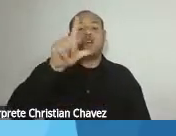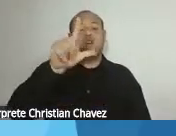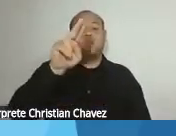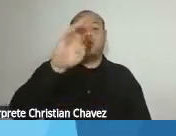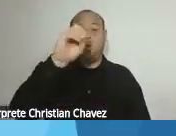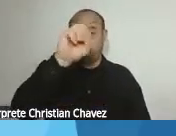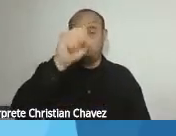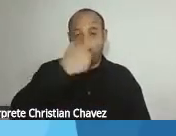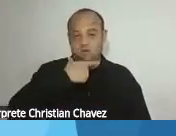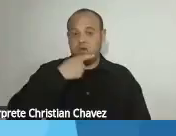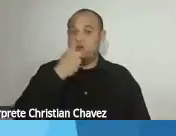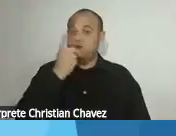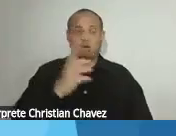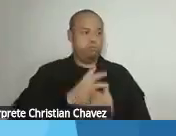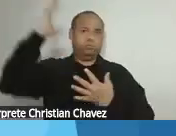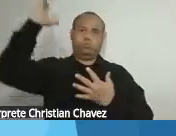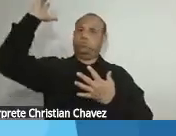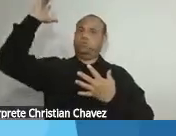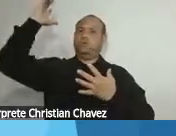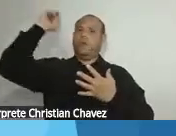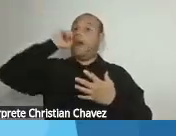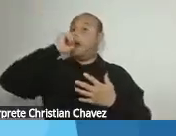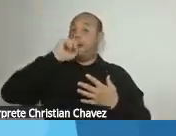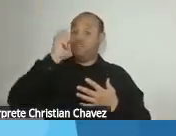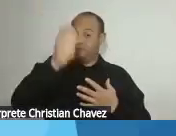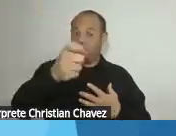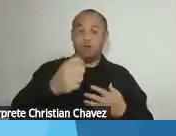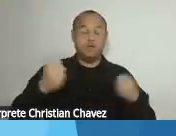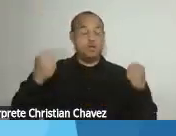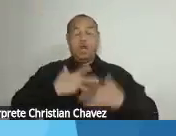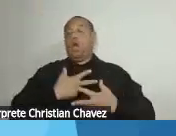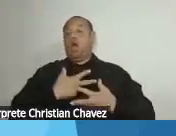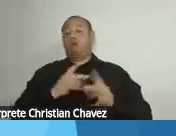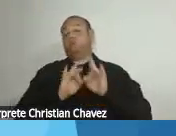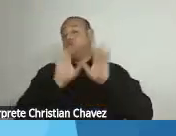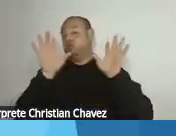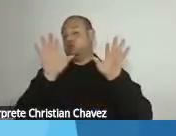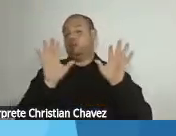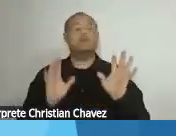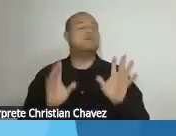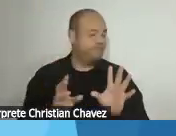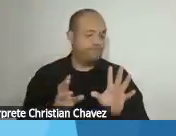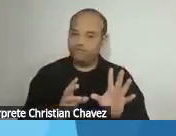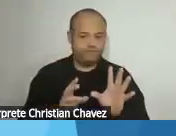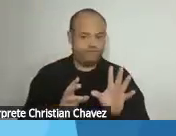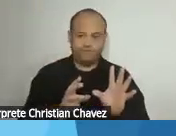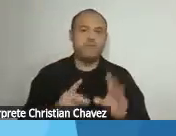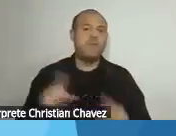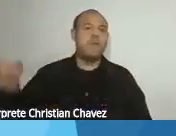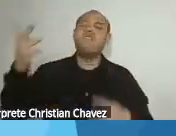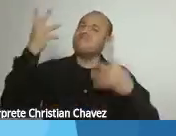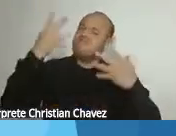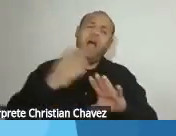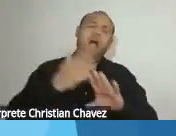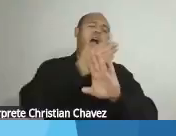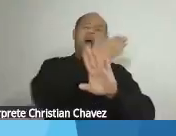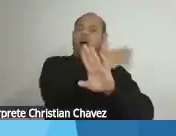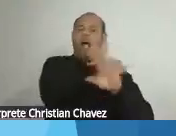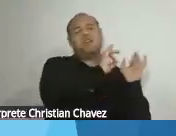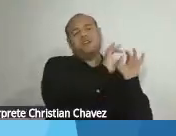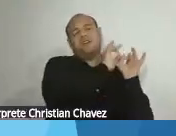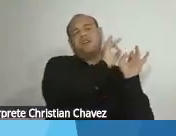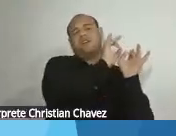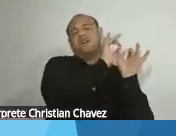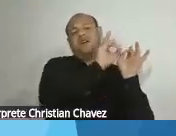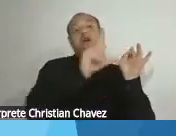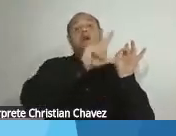decir que el susto te haya provocado la diabetes, sino que esa persona ya tenía diabetes y el susto lo inclinó a que